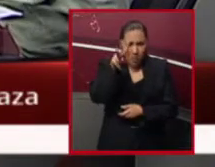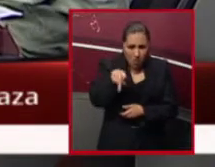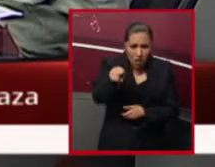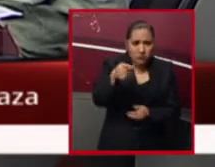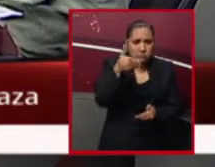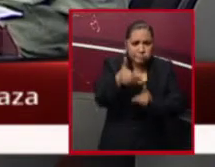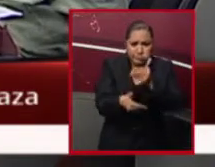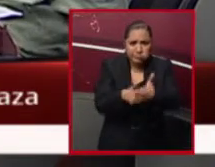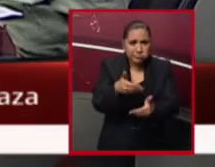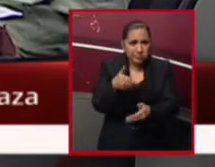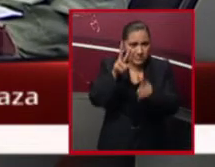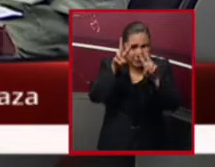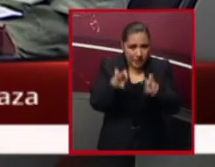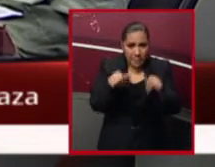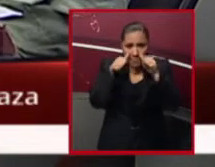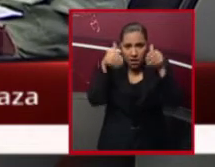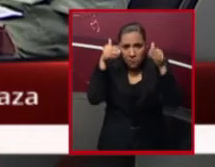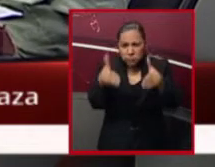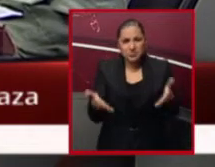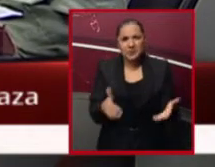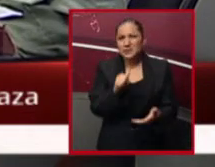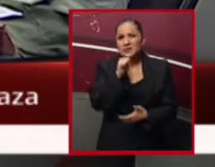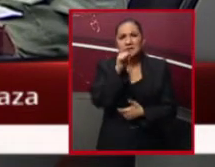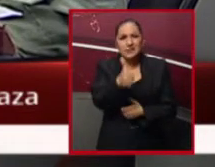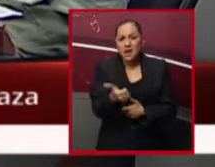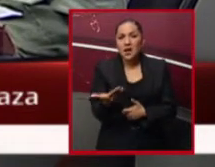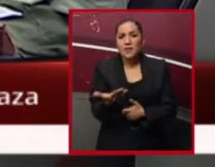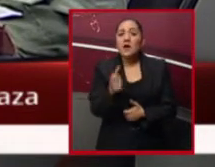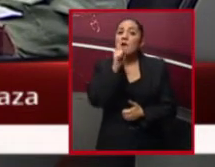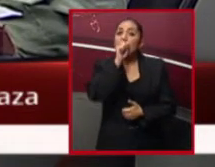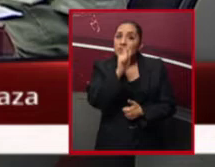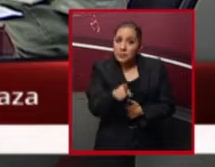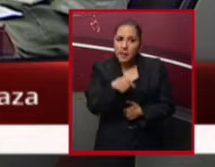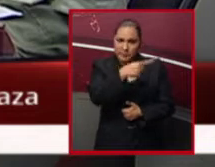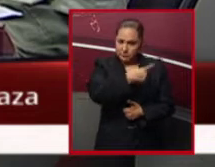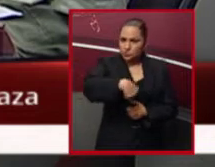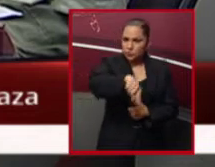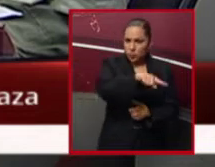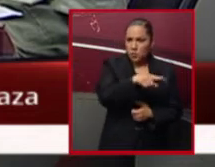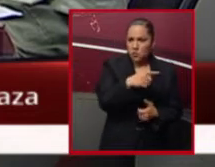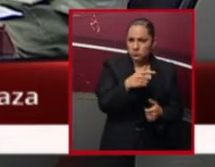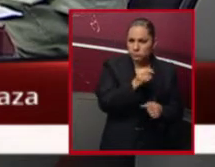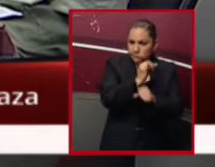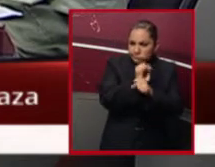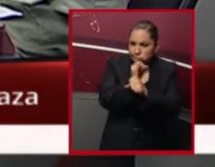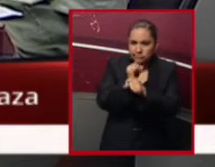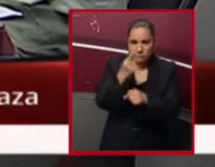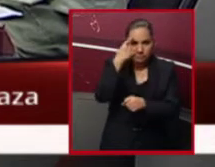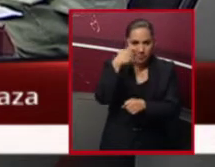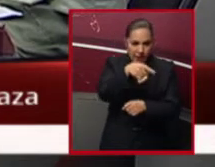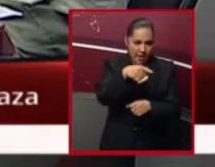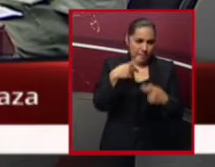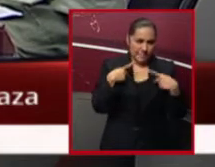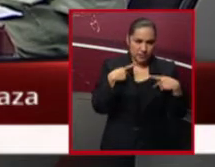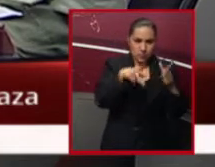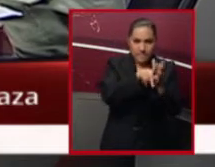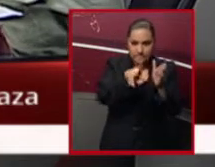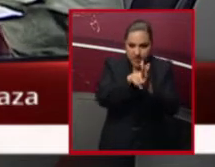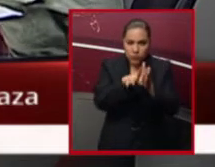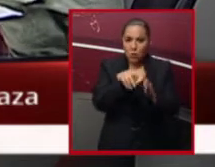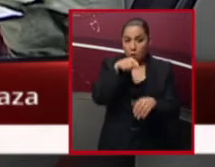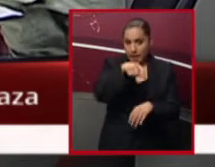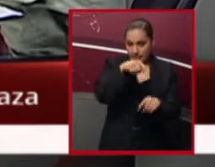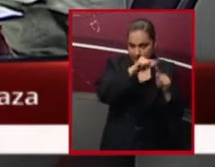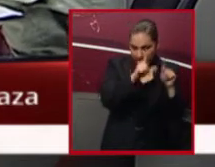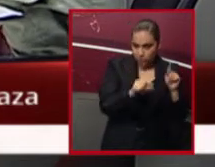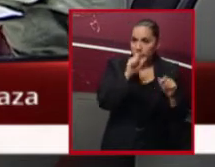Además, está documentado por los organismos defensores de periodistas nacionales e internacionales que